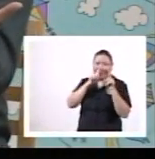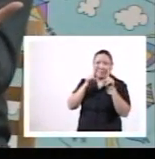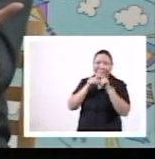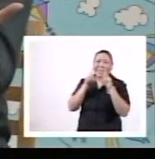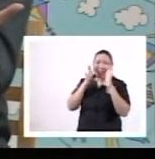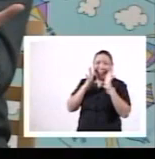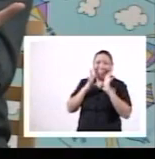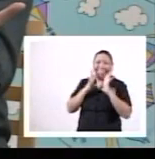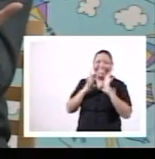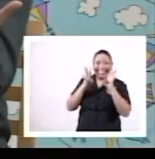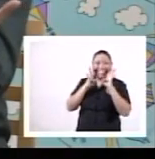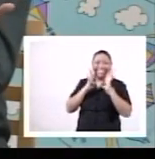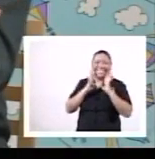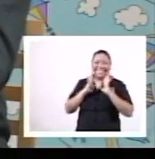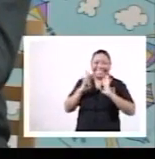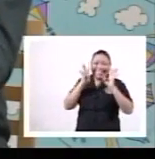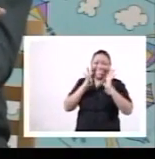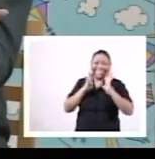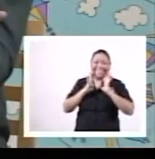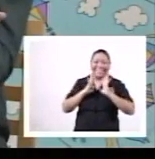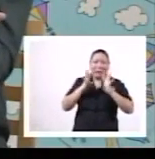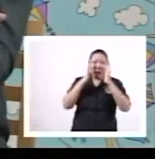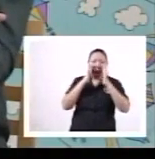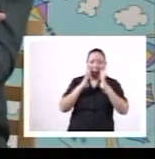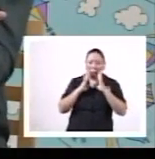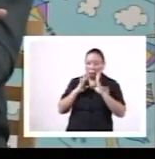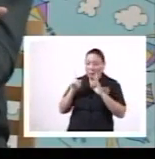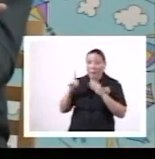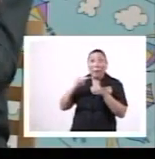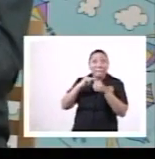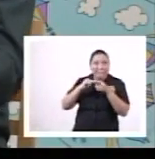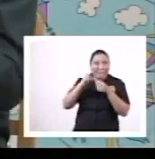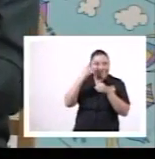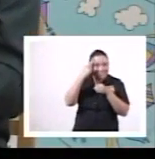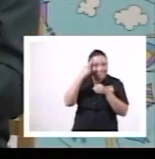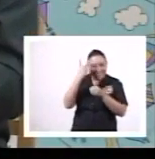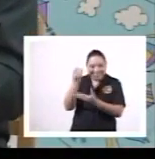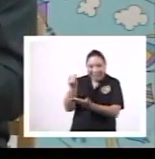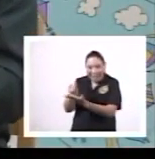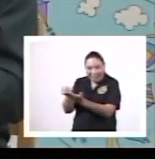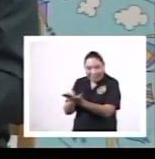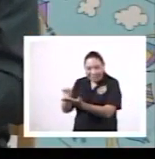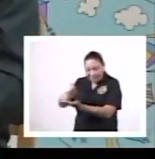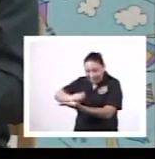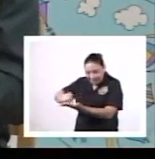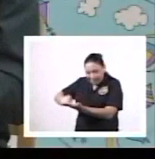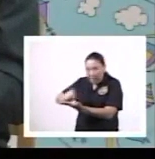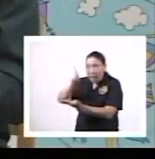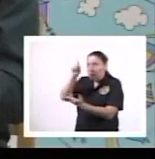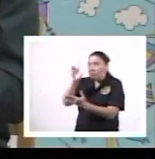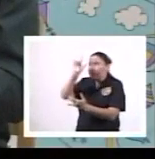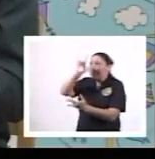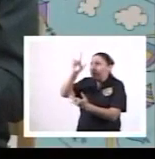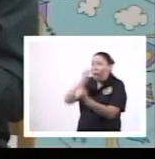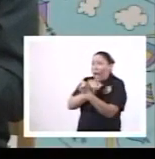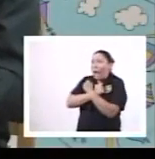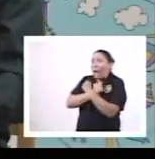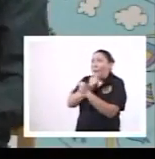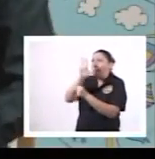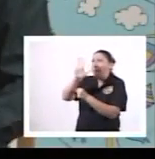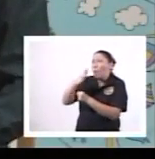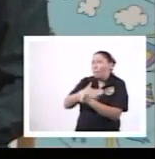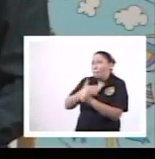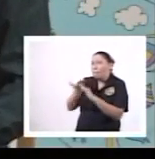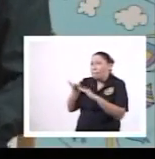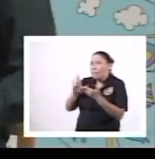eran lágrimas de tristeza, sino de felicidad. El mensaje que ella había puesto en el barrilete ya